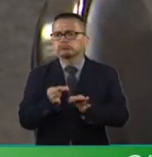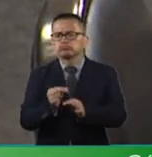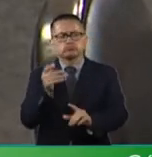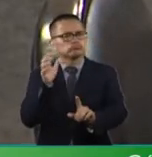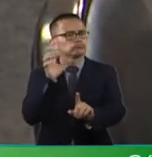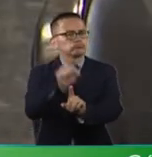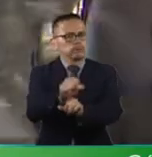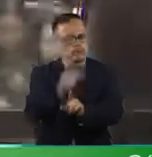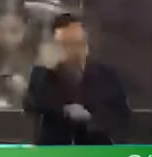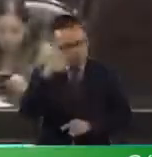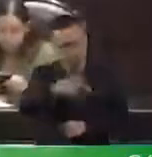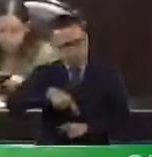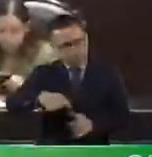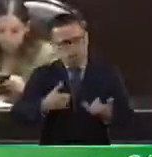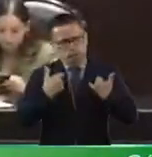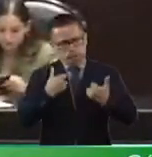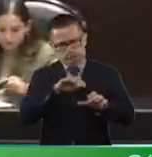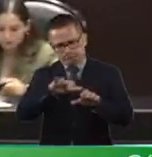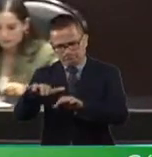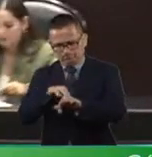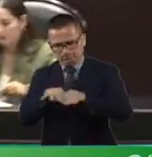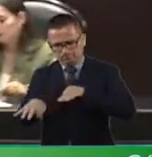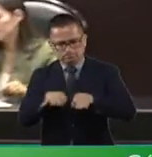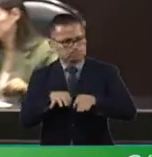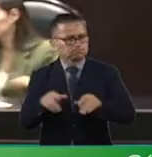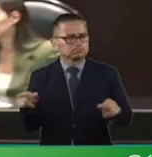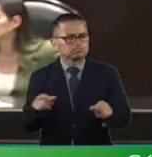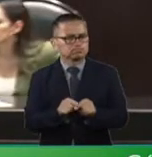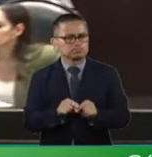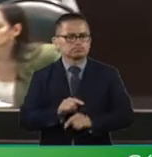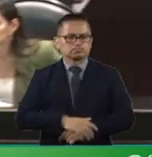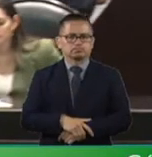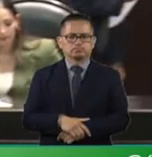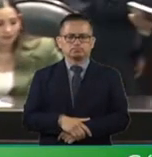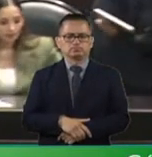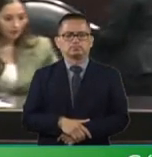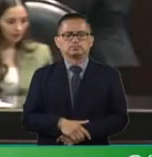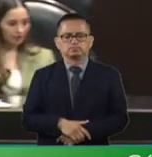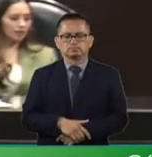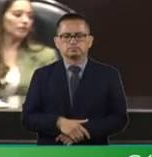de nuestras juventudes. Es cuanto. Gracias,